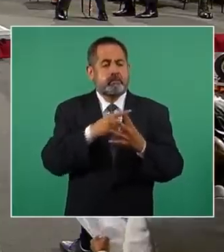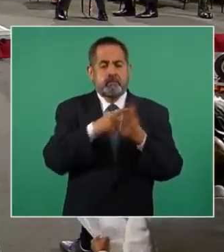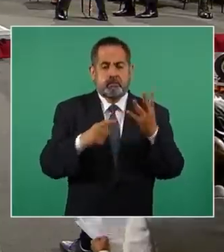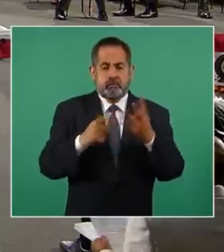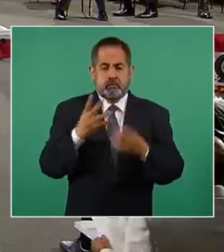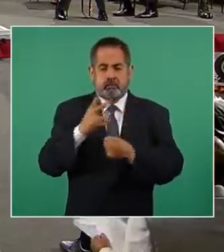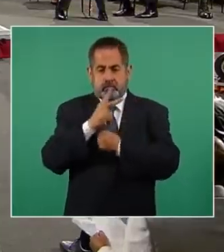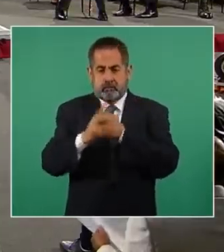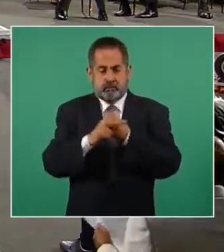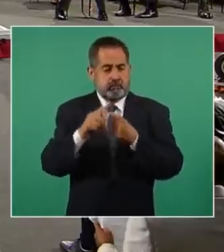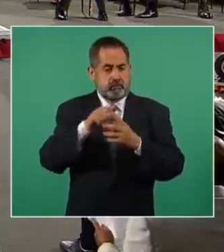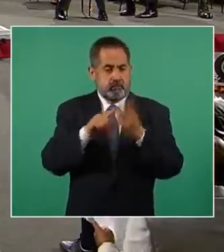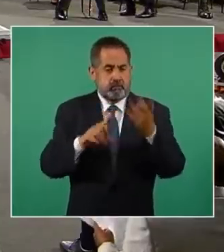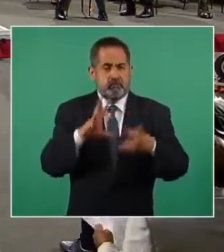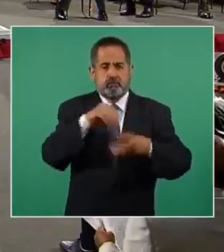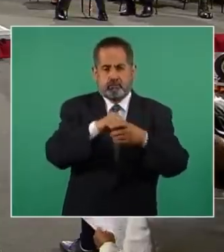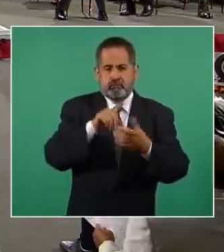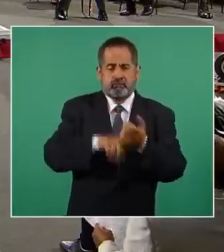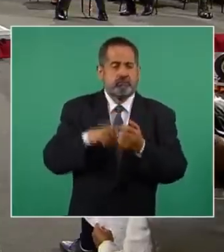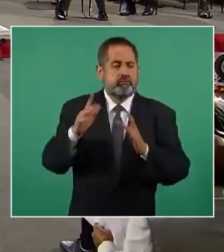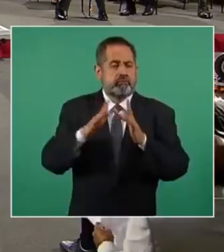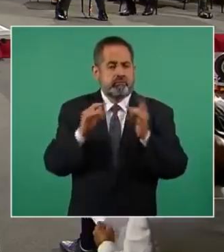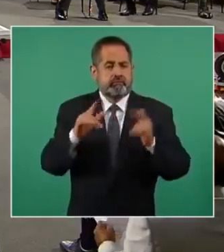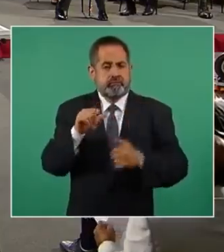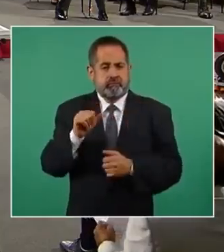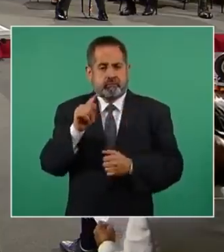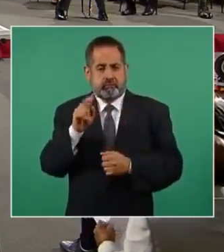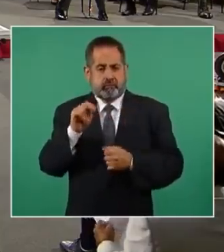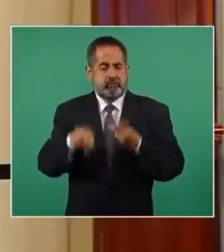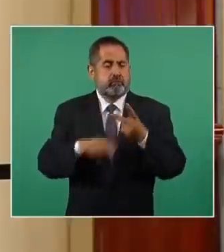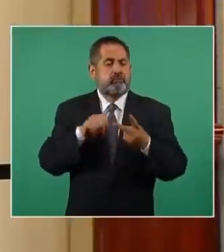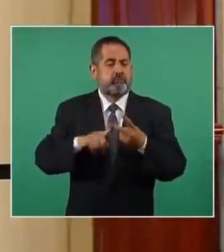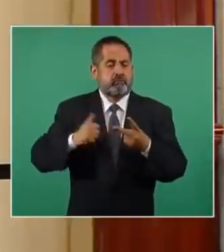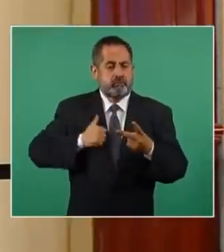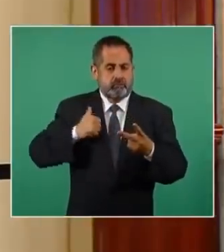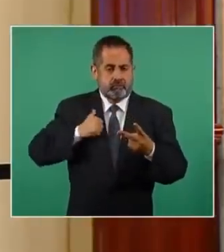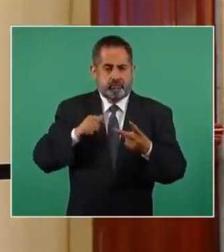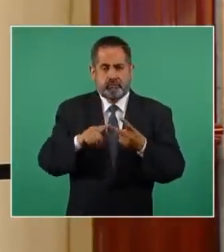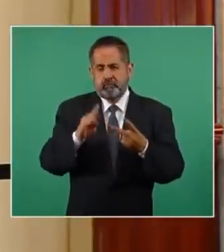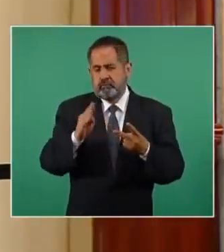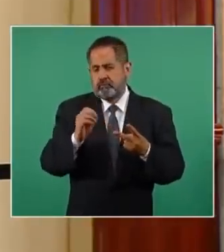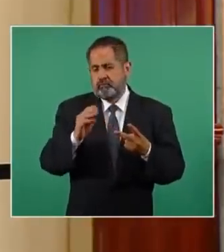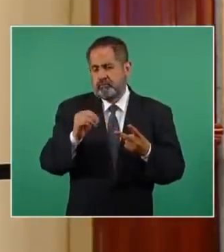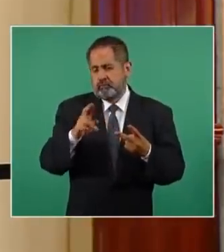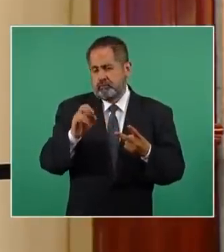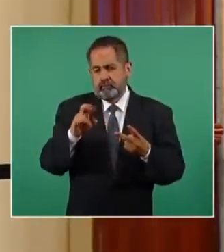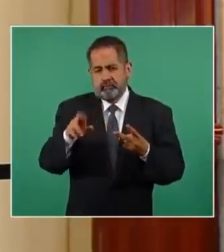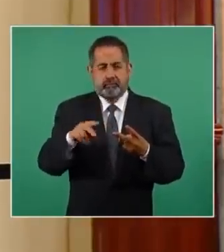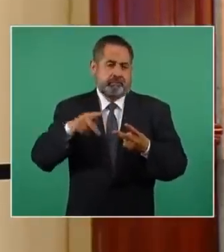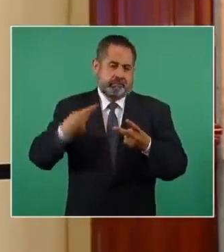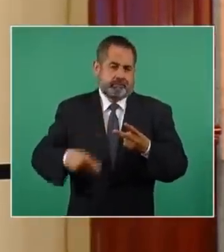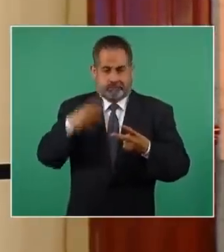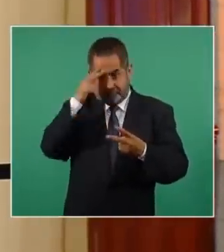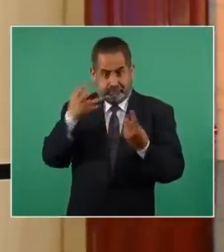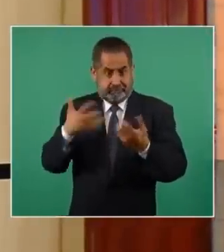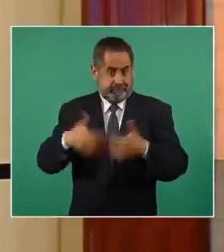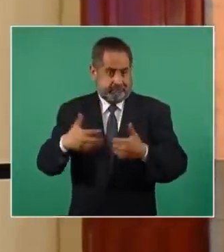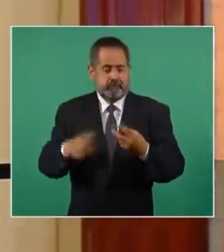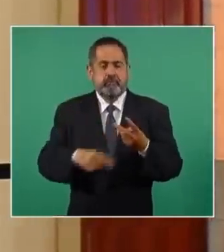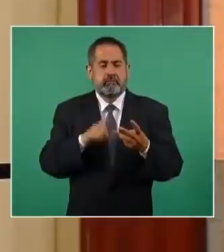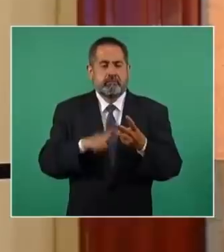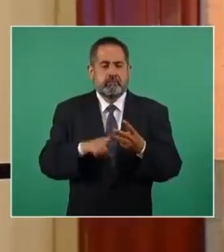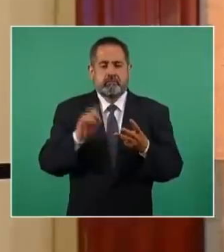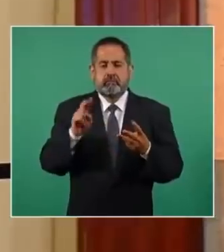países, que es la empresa francesa Alstom, la empresa canadiense Bombardier, que tiene las plantas en México, la